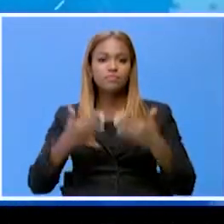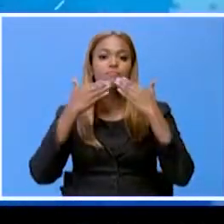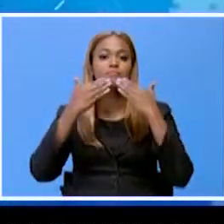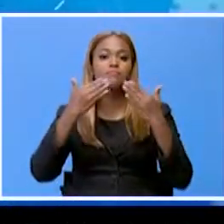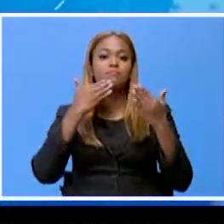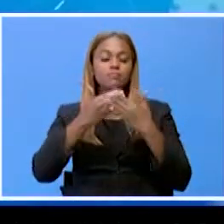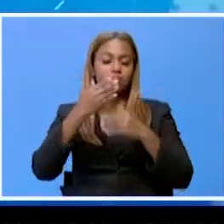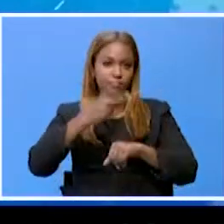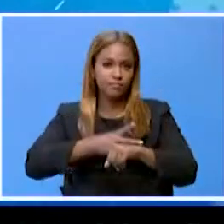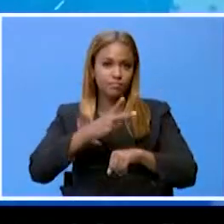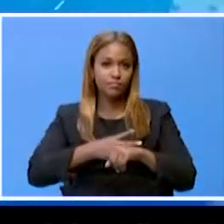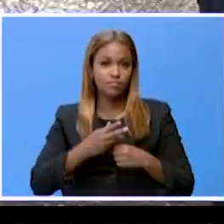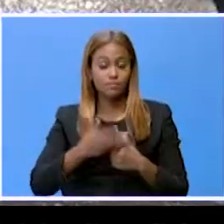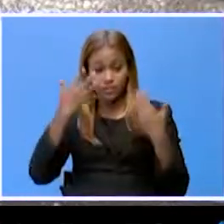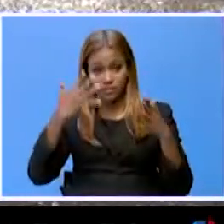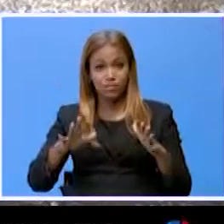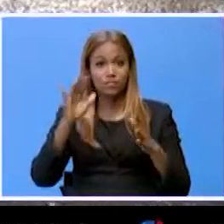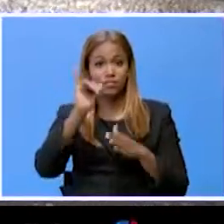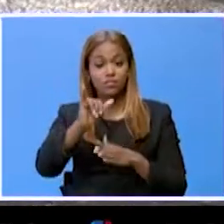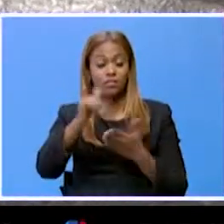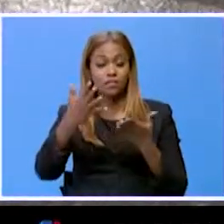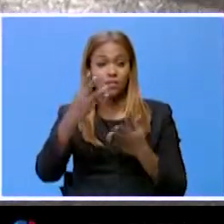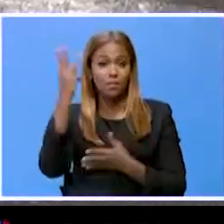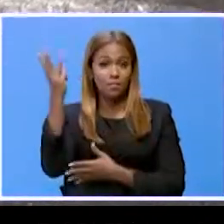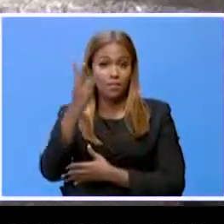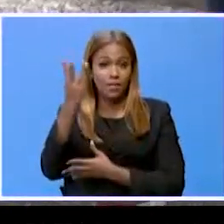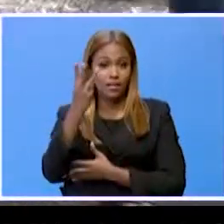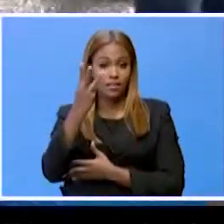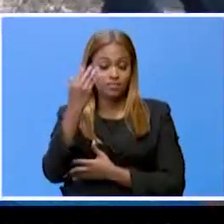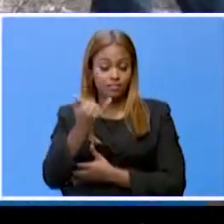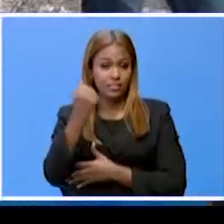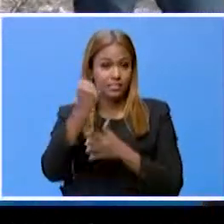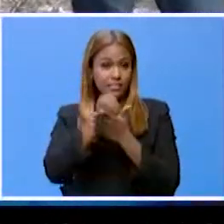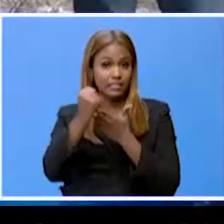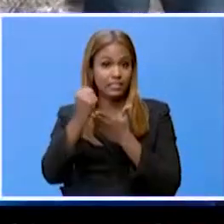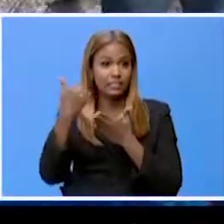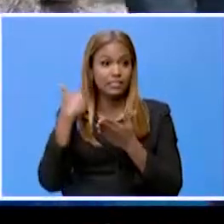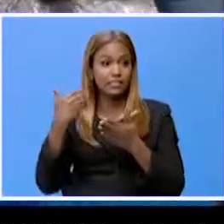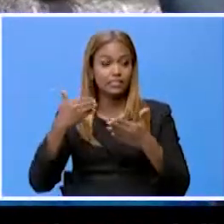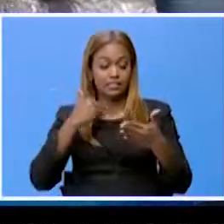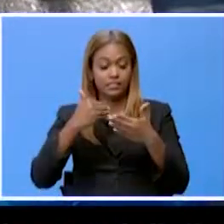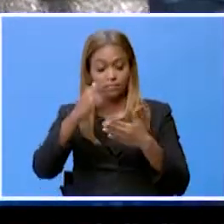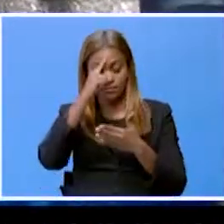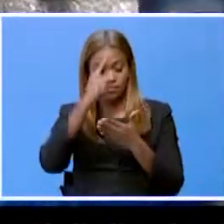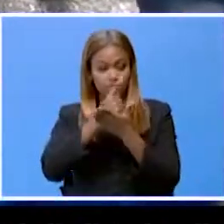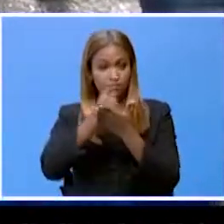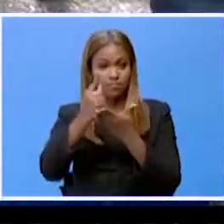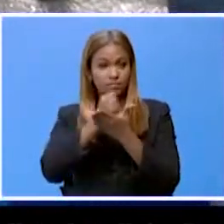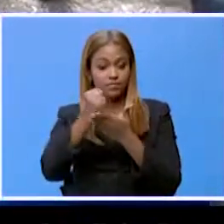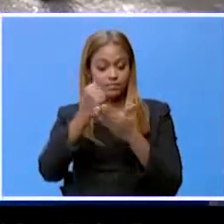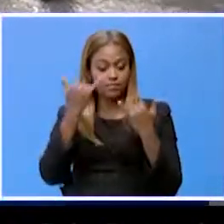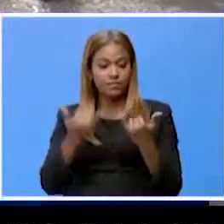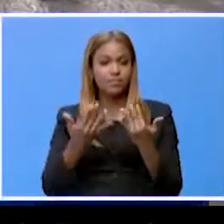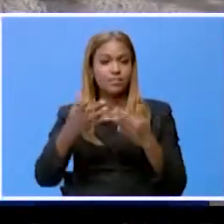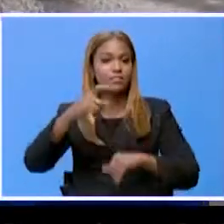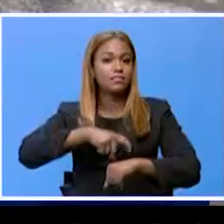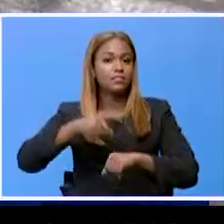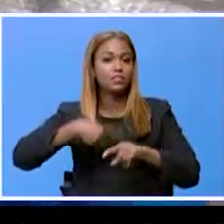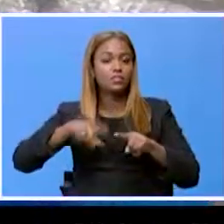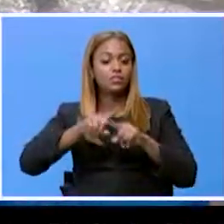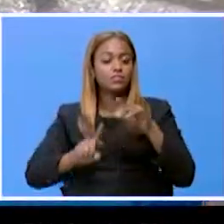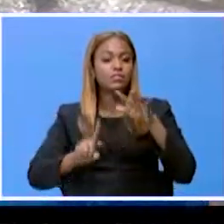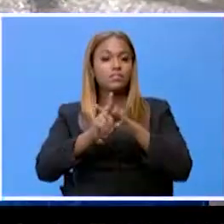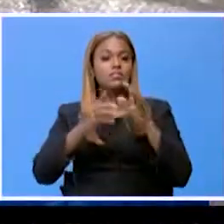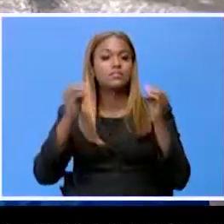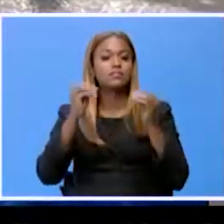Gracias, buenas tardes. Y ya ese miércoles santo, pues marca la víspera de Semana Santa, ese periodo donde se produce